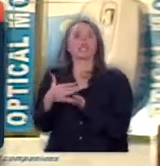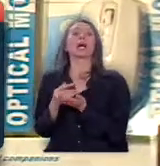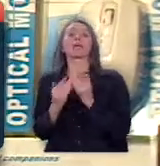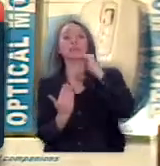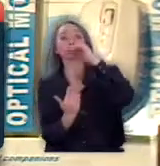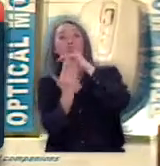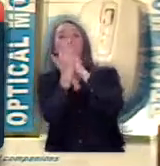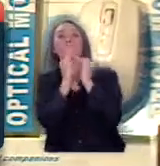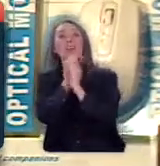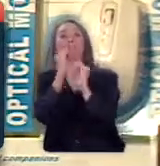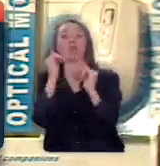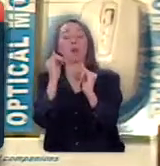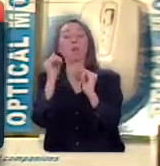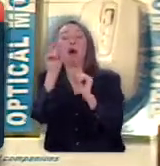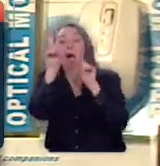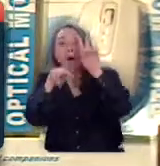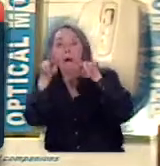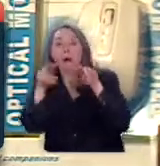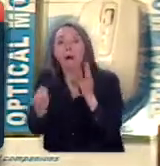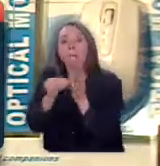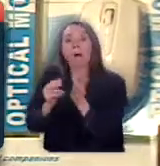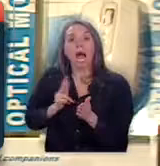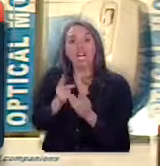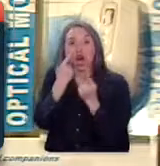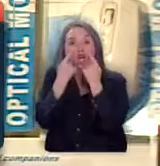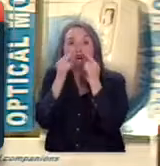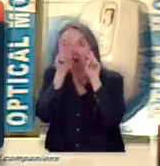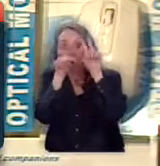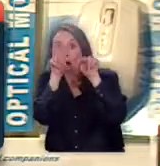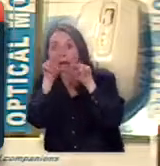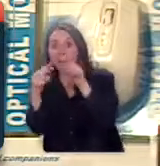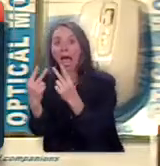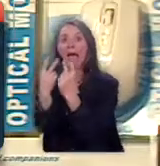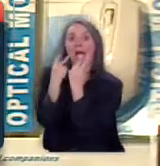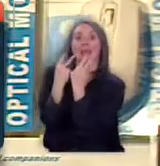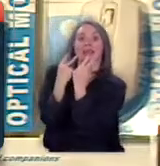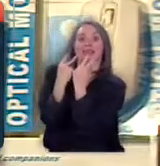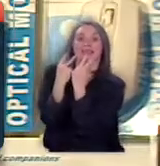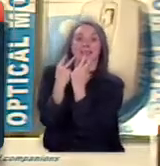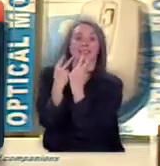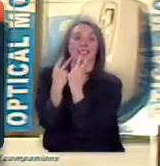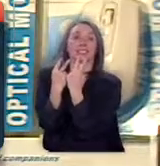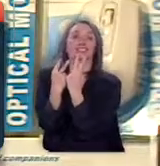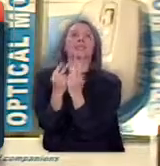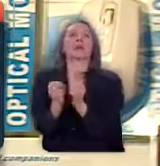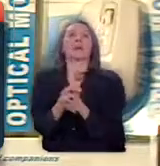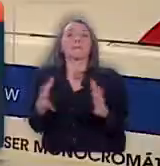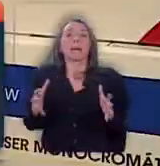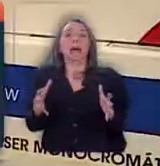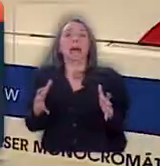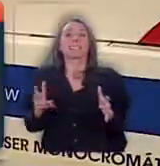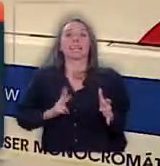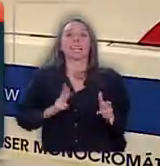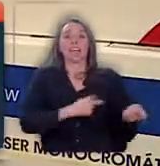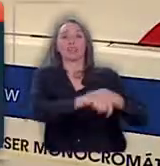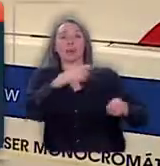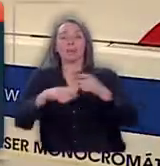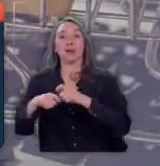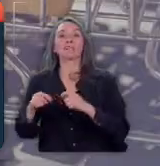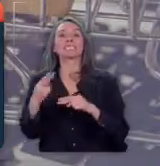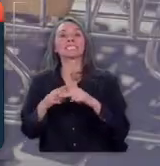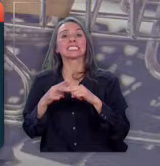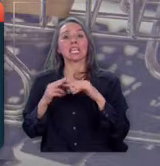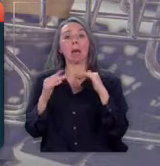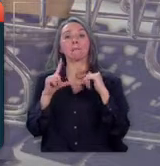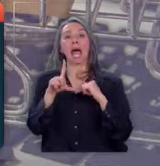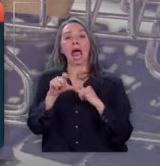a a a más clientes cierto y amplía nuestro nuestro campo de ventas la casa del toner